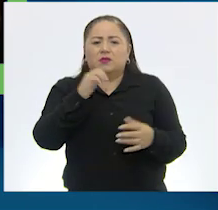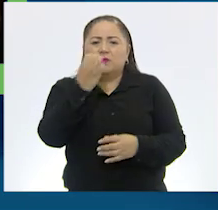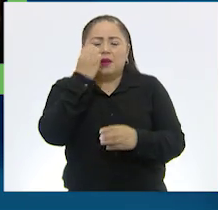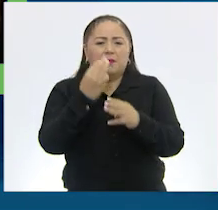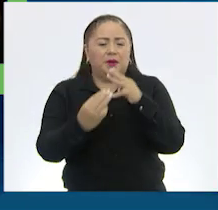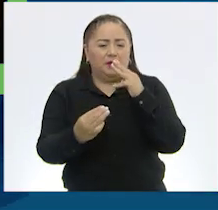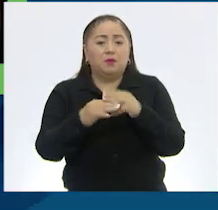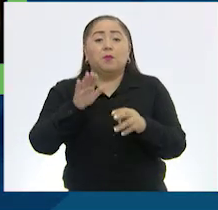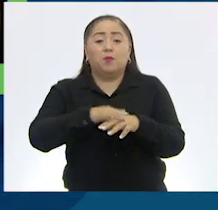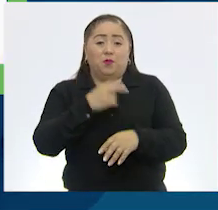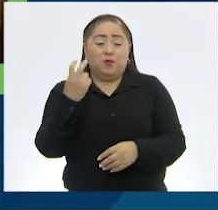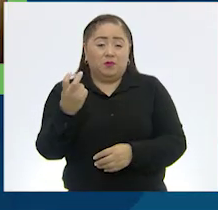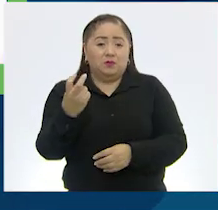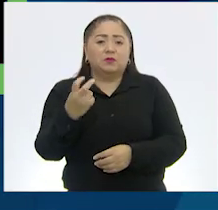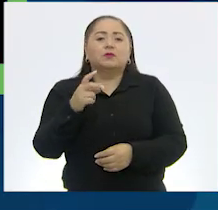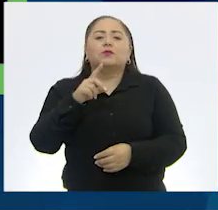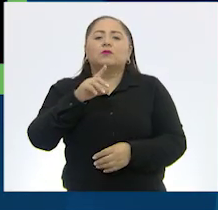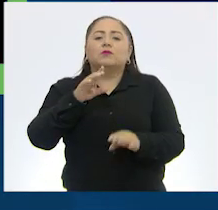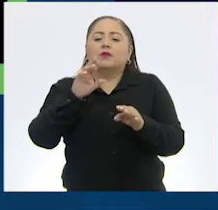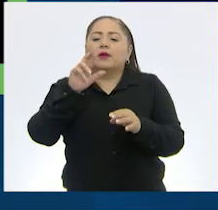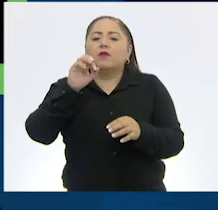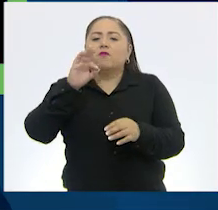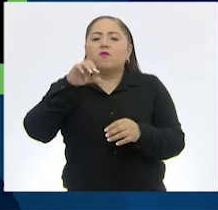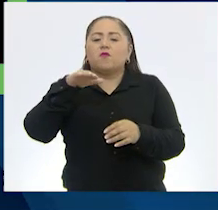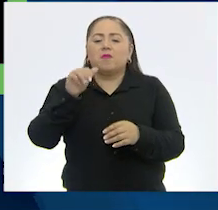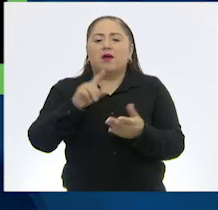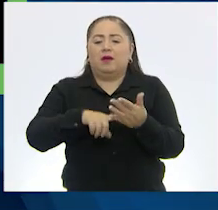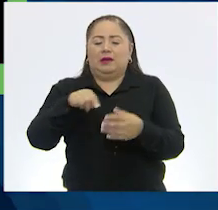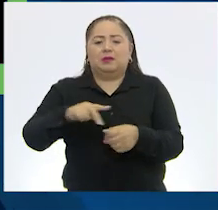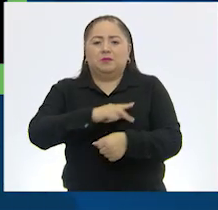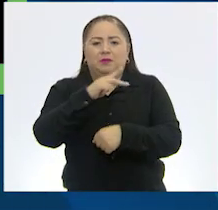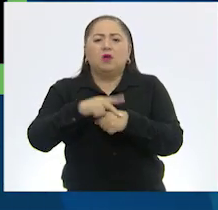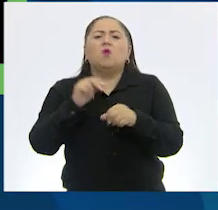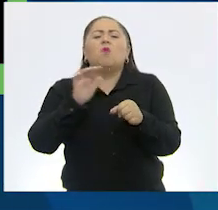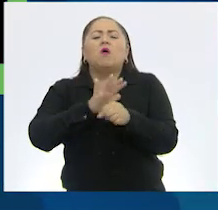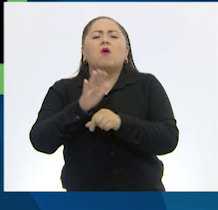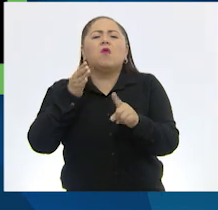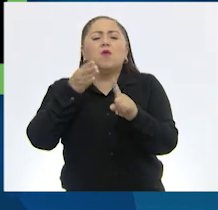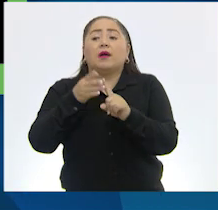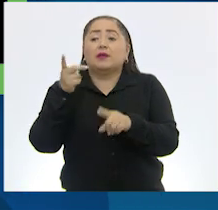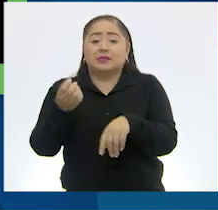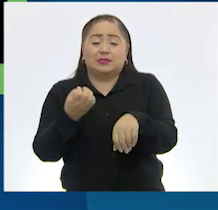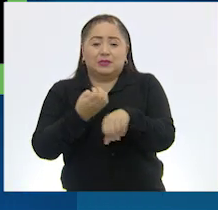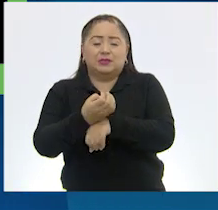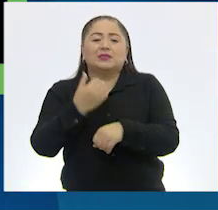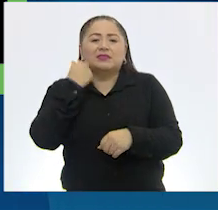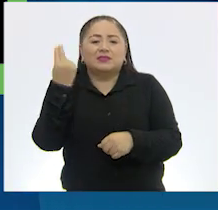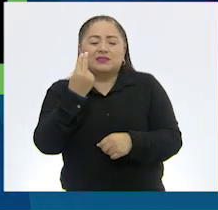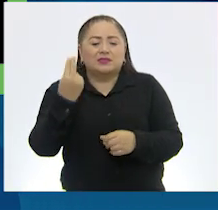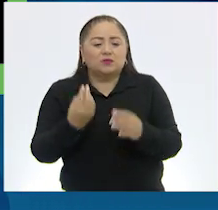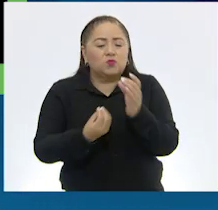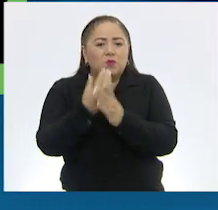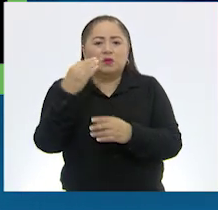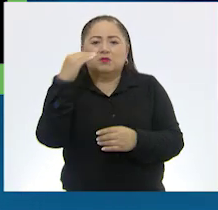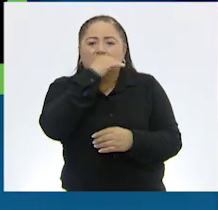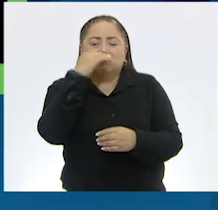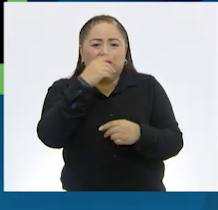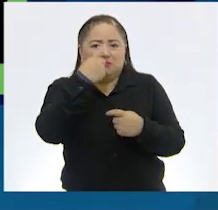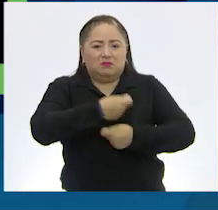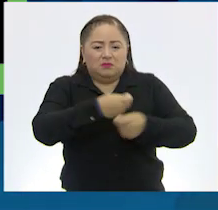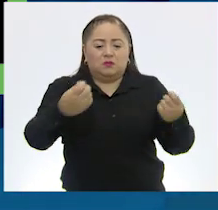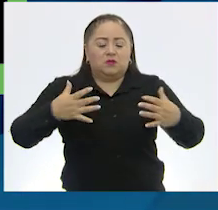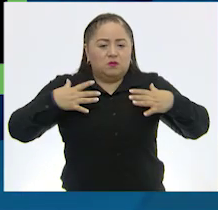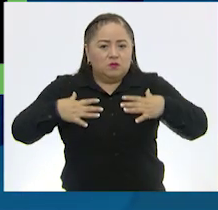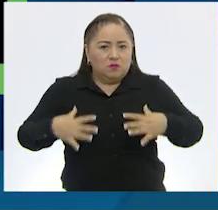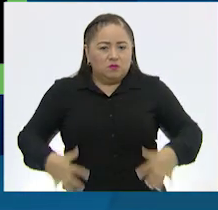educativa. Para ello, encauzó unas reformas sin precedentes en el país, con el objetivo de que el Estado proporcionara una educación gratuita,